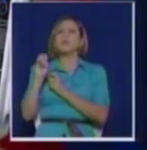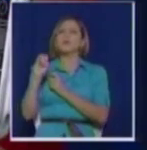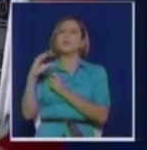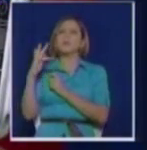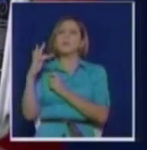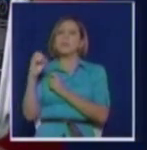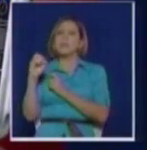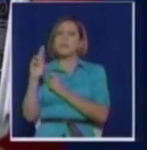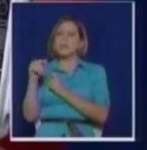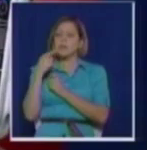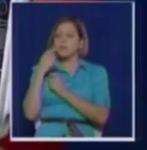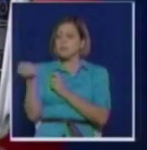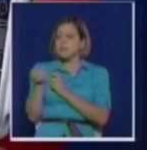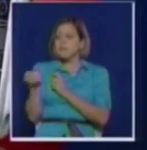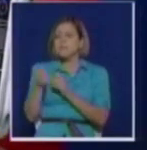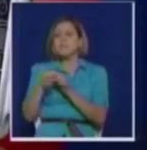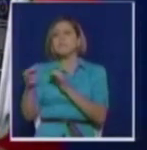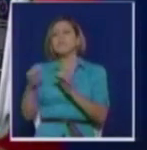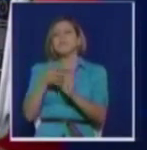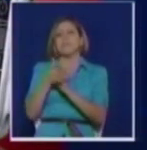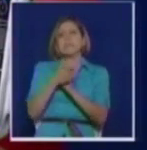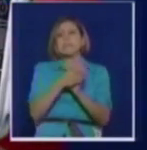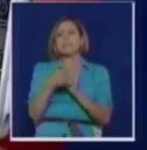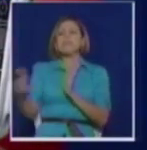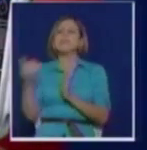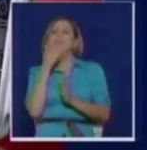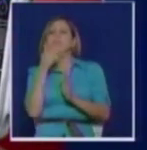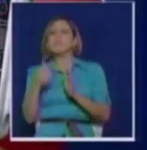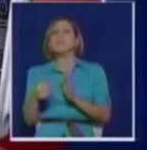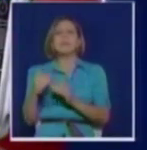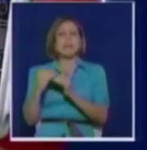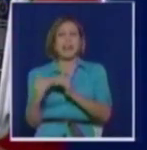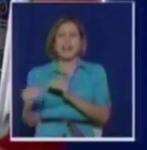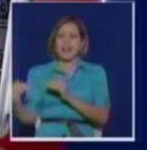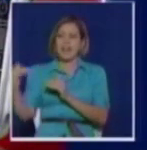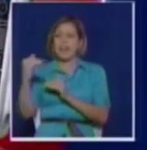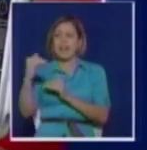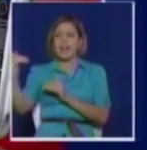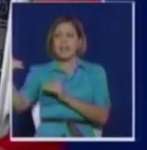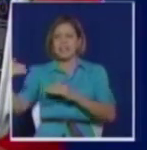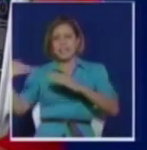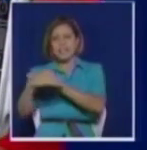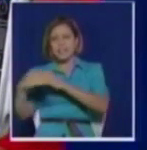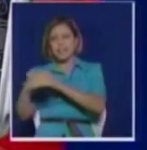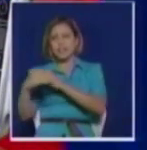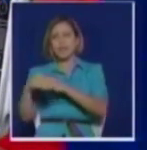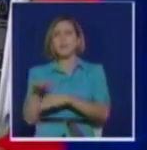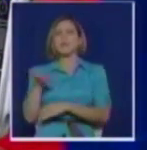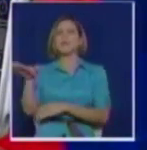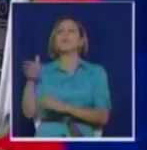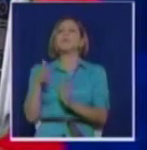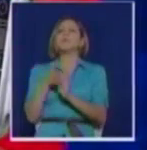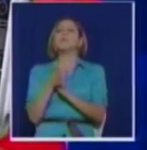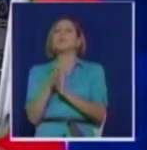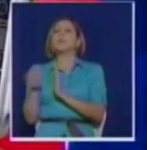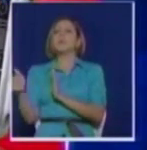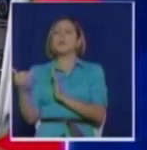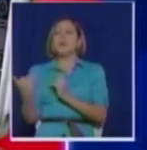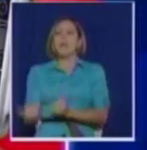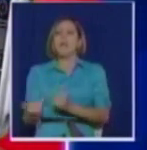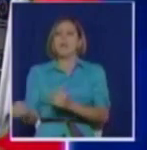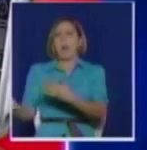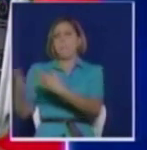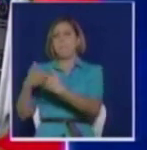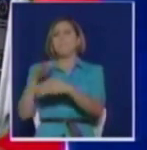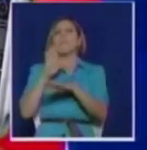que colindan ahí en ese sector donde fue. Y ese sector de la parte alta donde pasa la doble calzada a Buenaventura. Y es donde hoy está el paso restringido